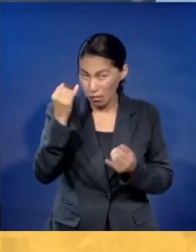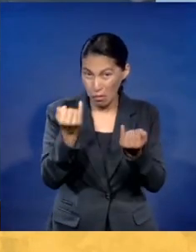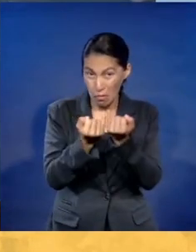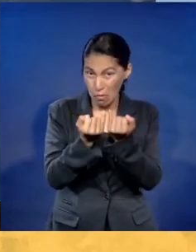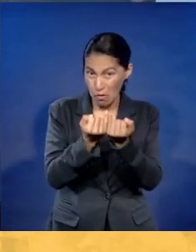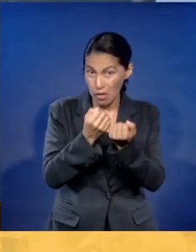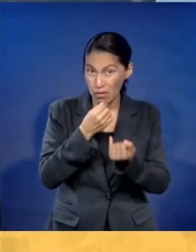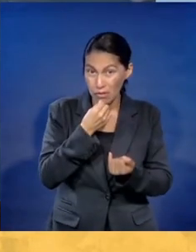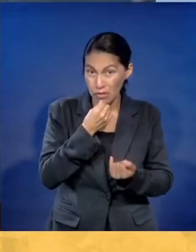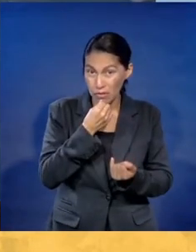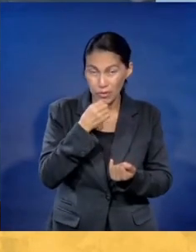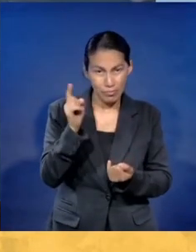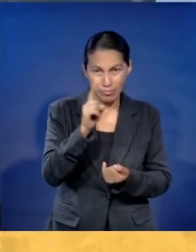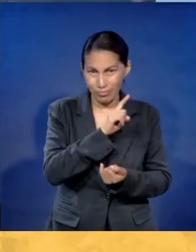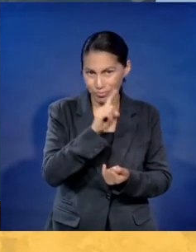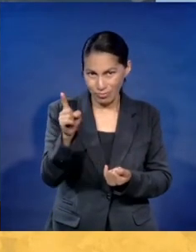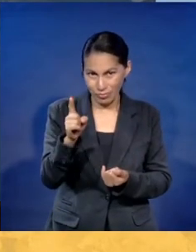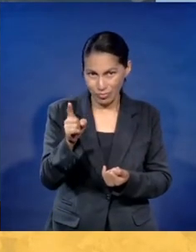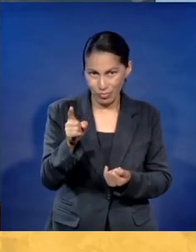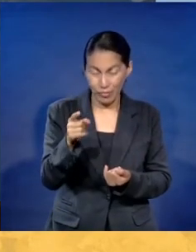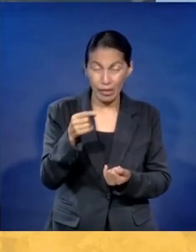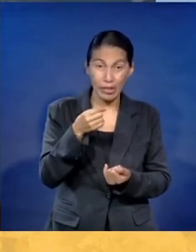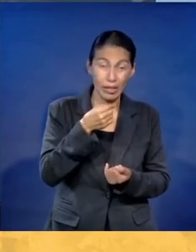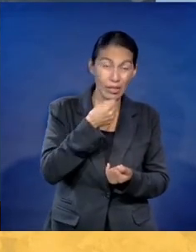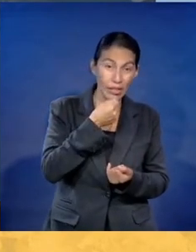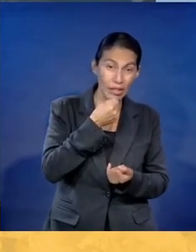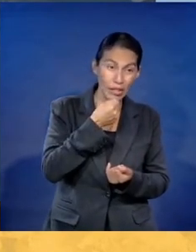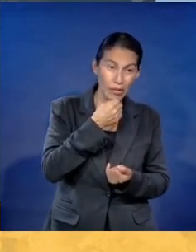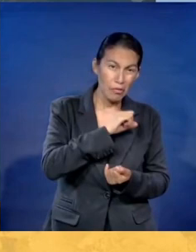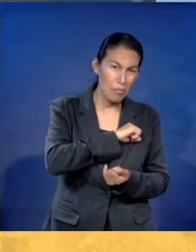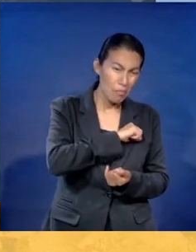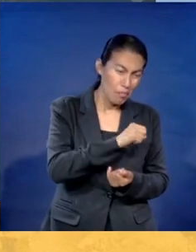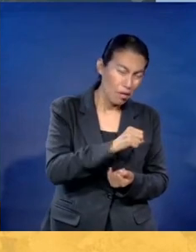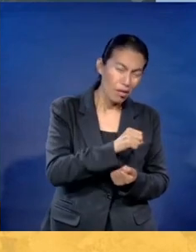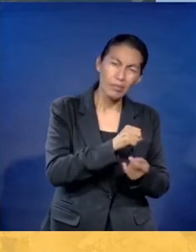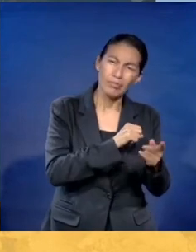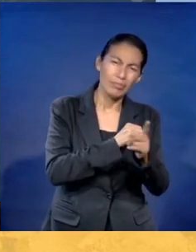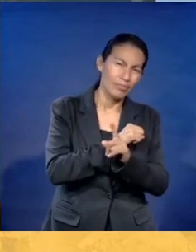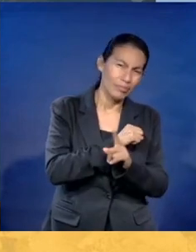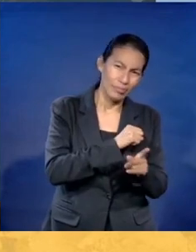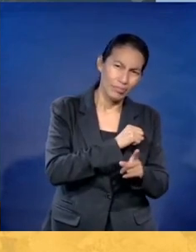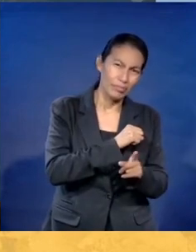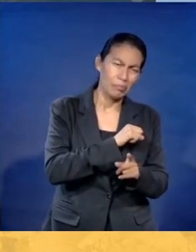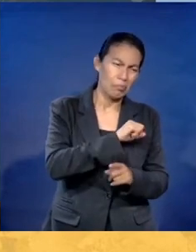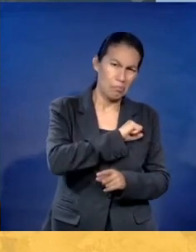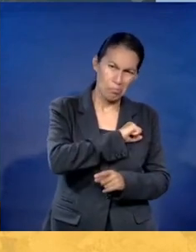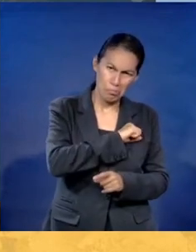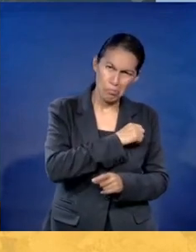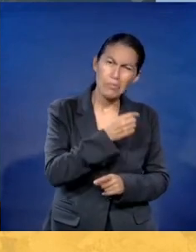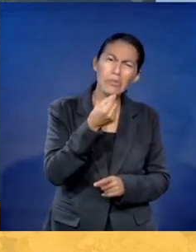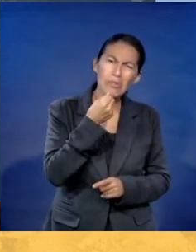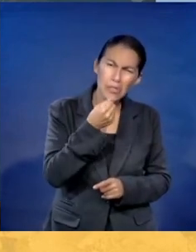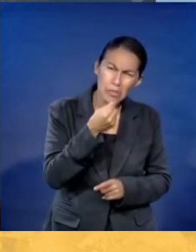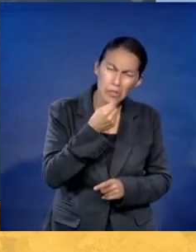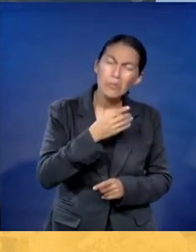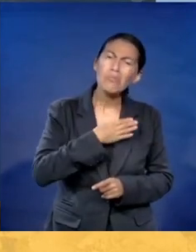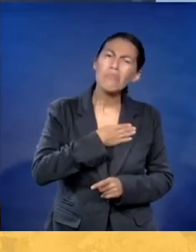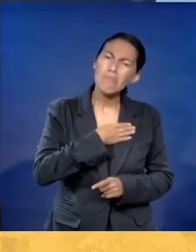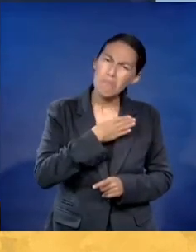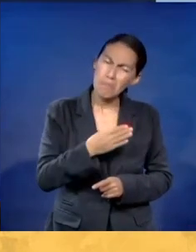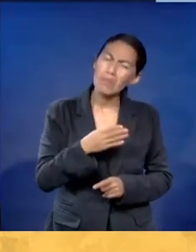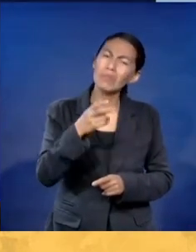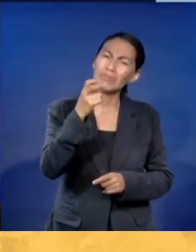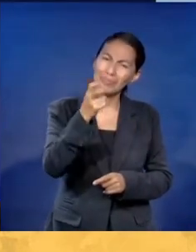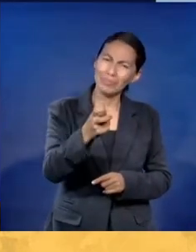en la malicia pero en la manera de pensar ser Qué cosa maduros a mí me causa mucha inquietud mucho